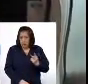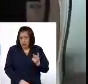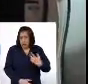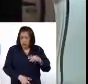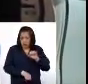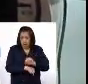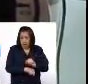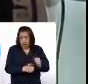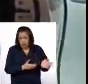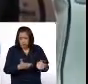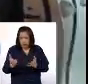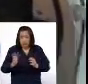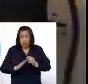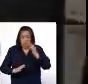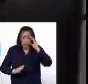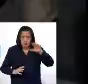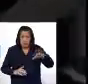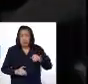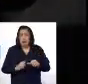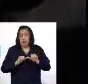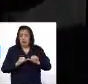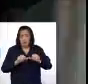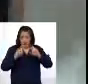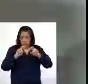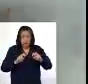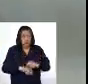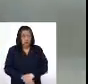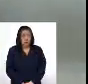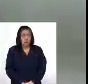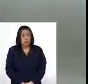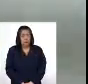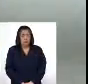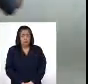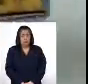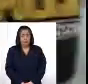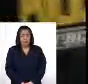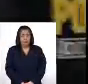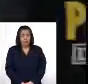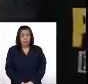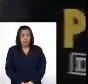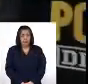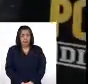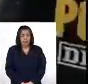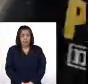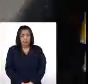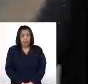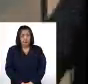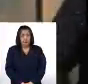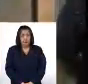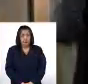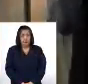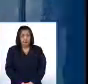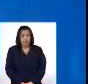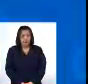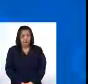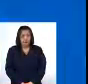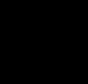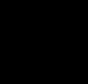fueron trasladados hasta la Dirincre, donde continuarán las diligencias.